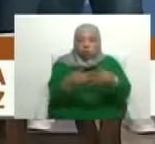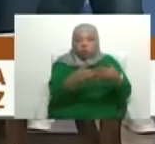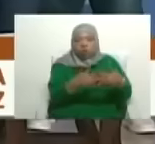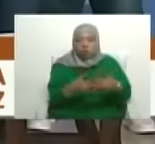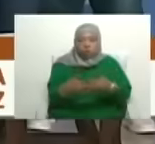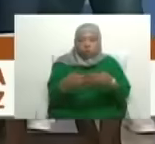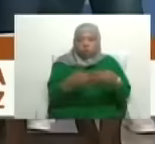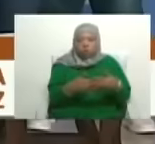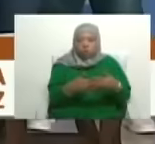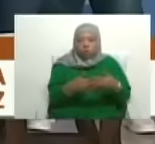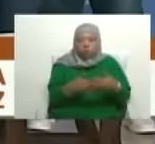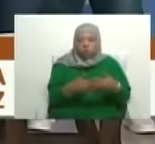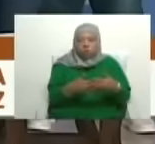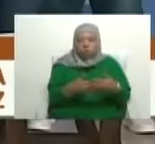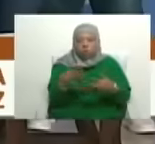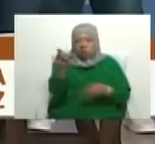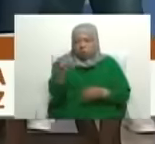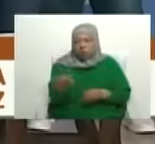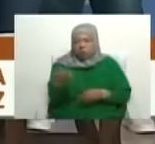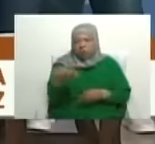Unidos de América con ese ciudadano?